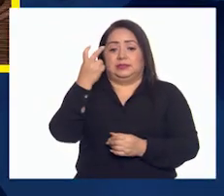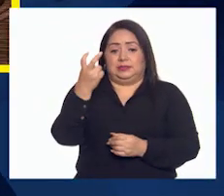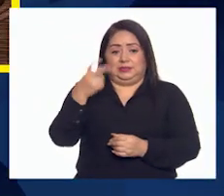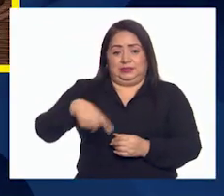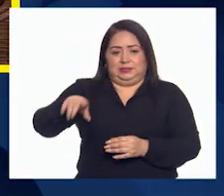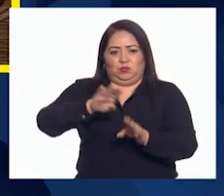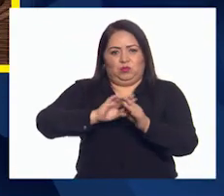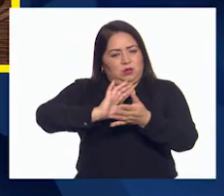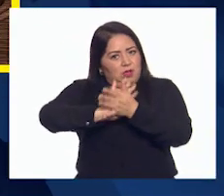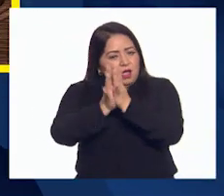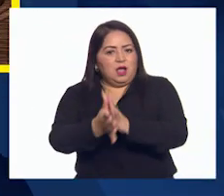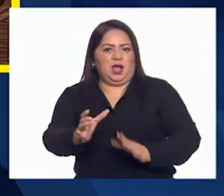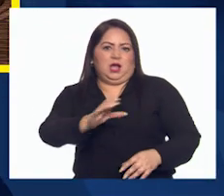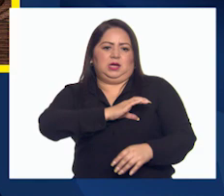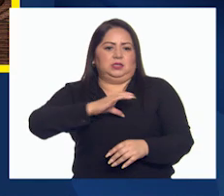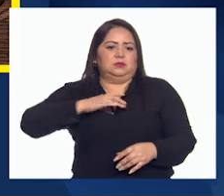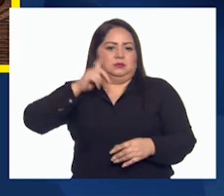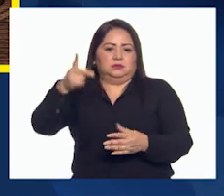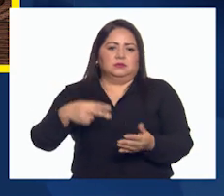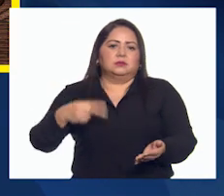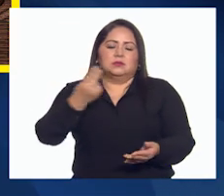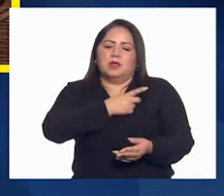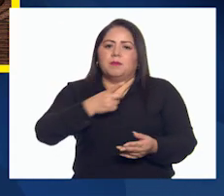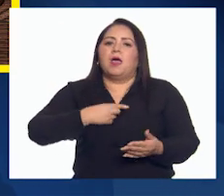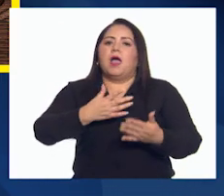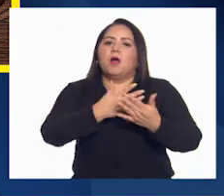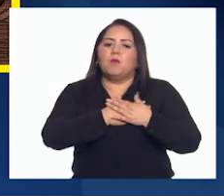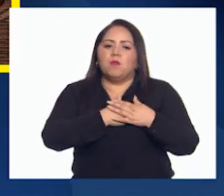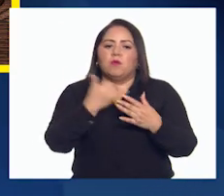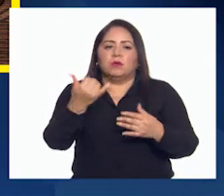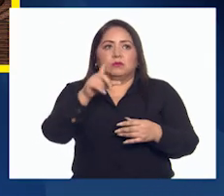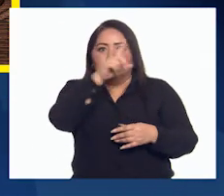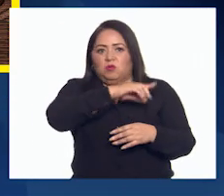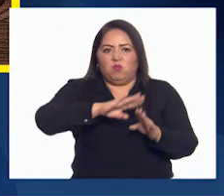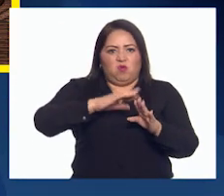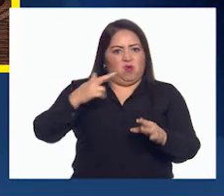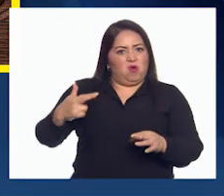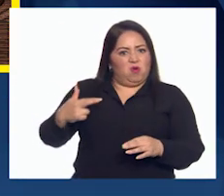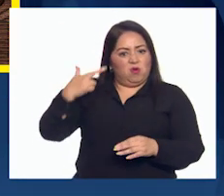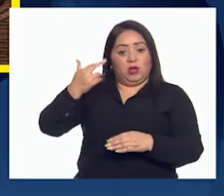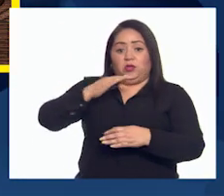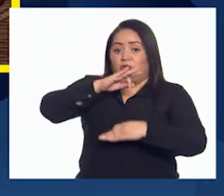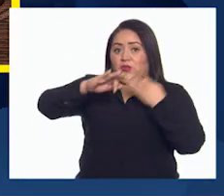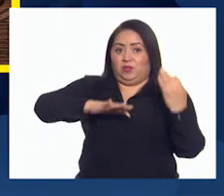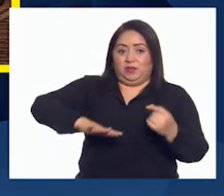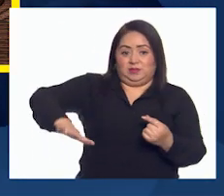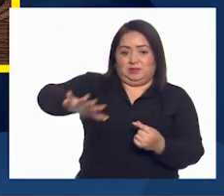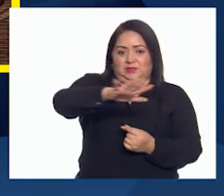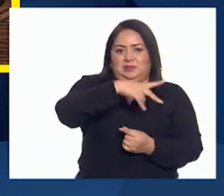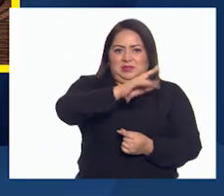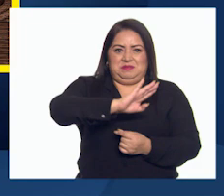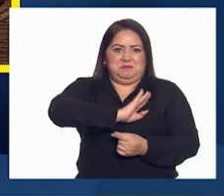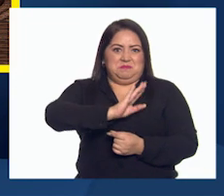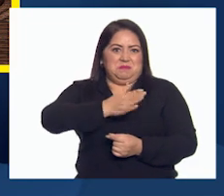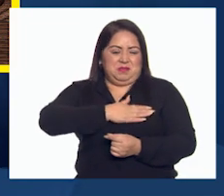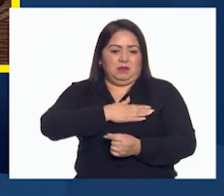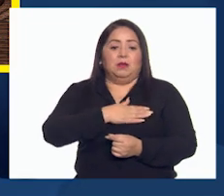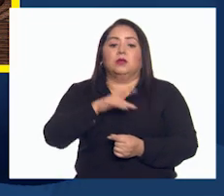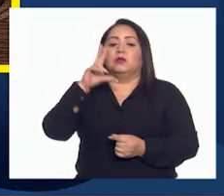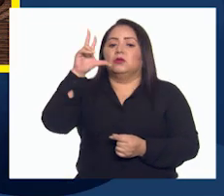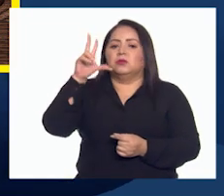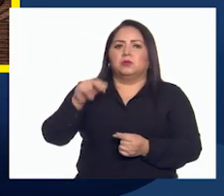hagan cristianos, y se inclinen al amor y servicio de sus altezas y de toda la nación castellana. Y